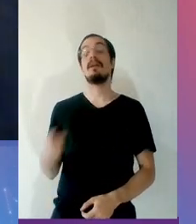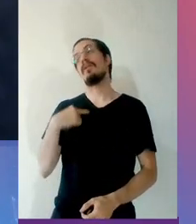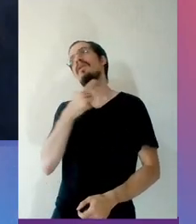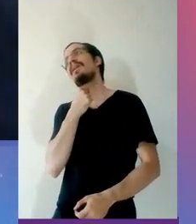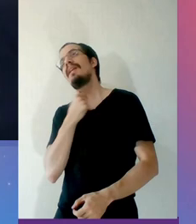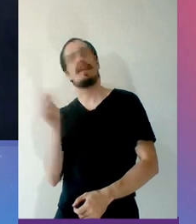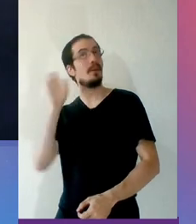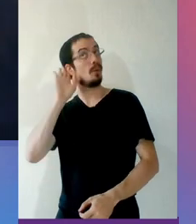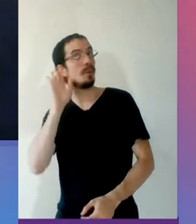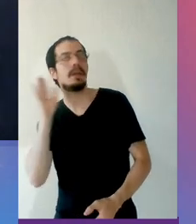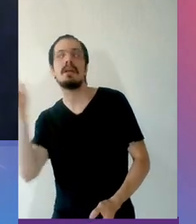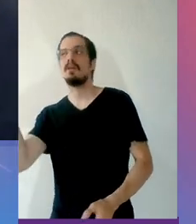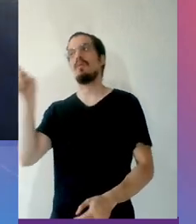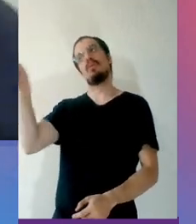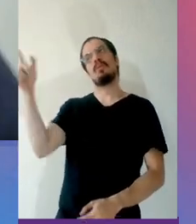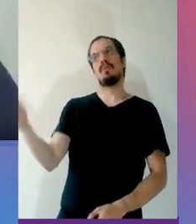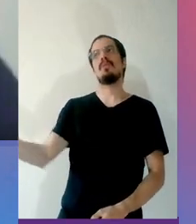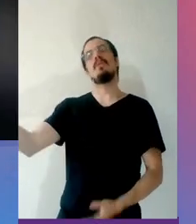tus aportes.